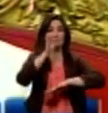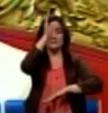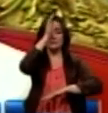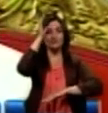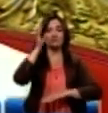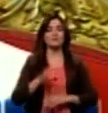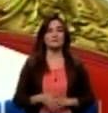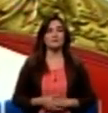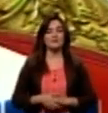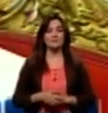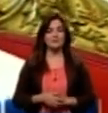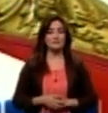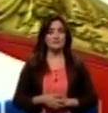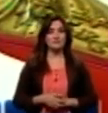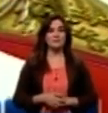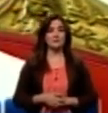Sacerdote, obispo,